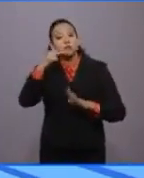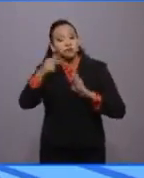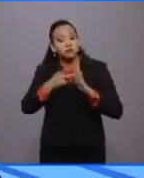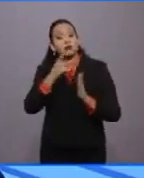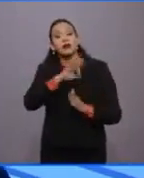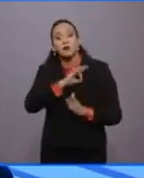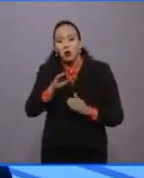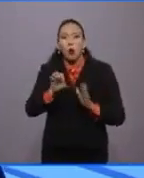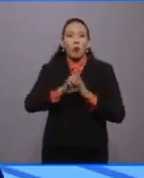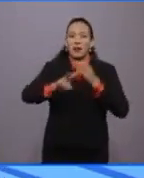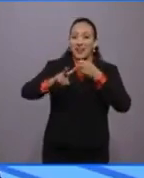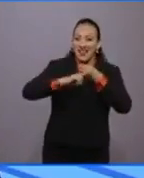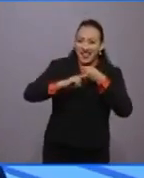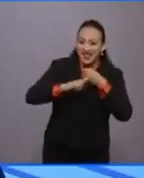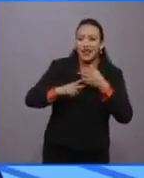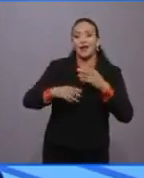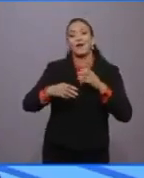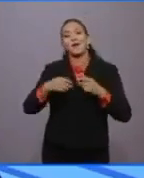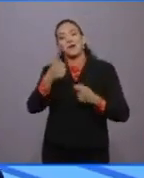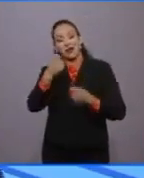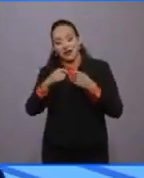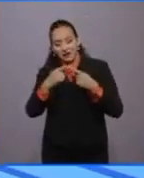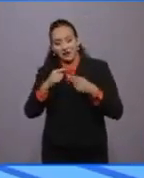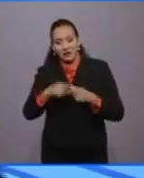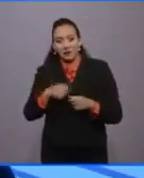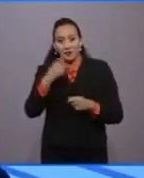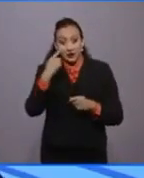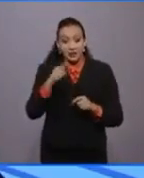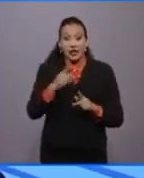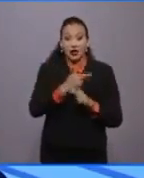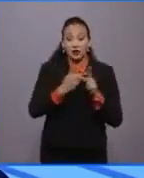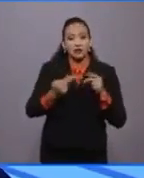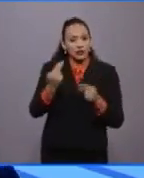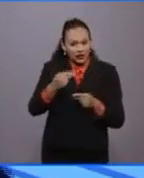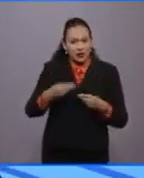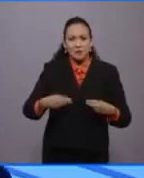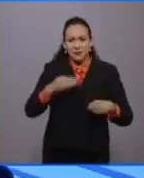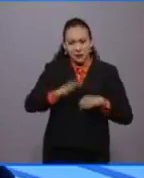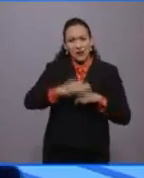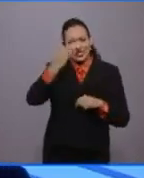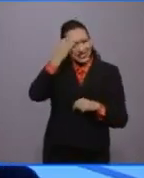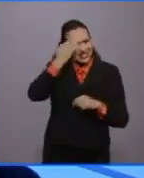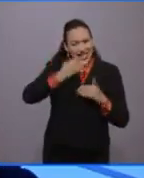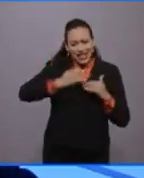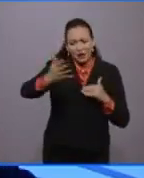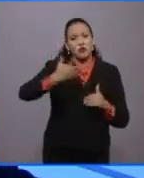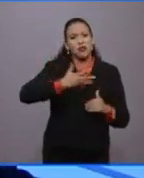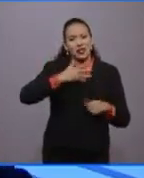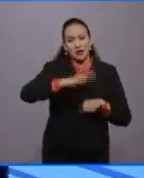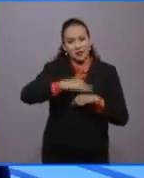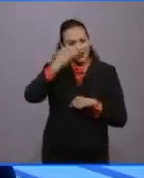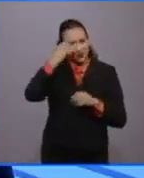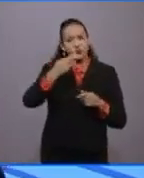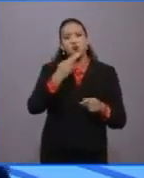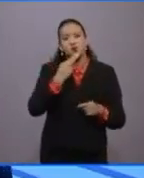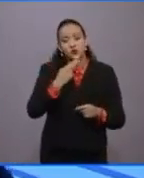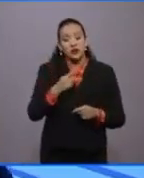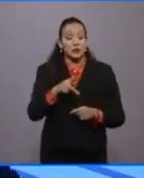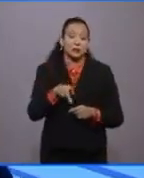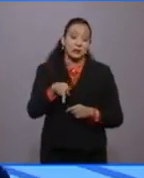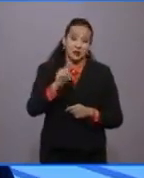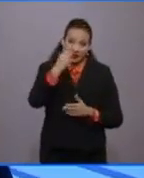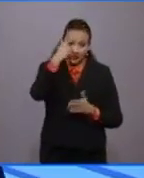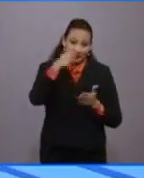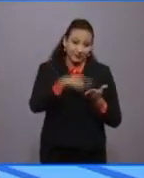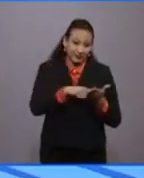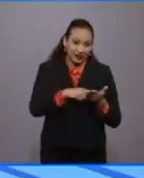el sentido de que los productos tienen que tener larga vida, se han hecho para larga vida, pero sucede que